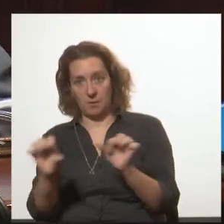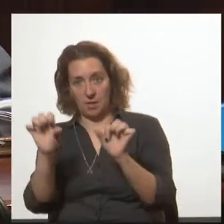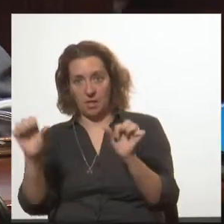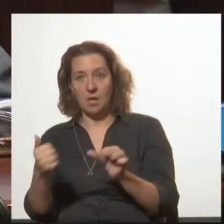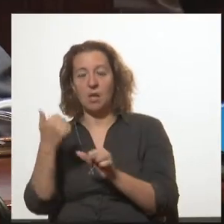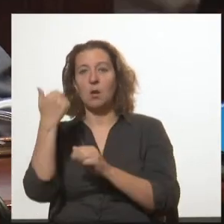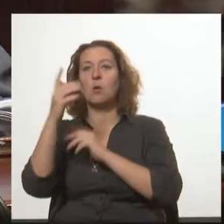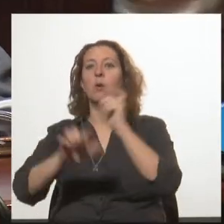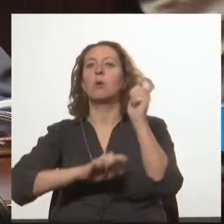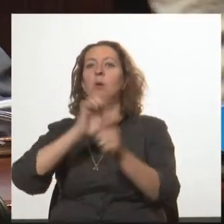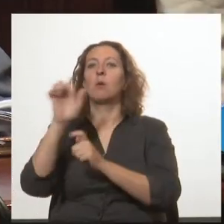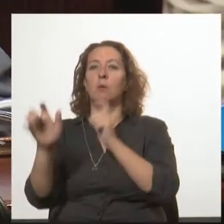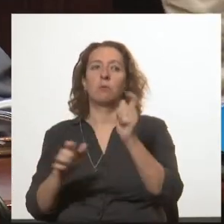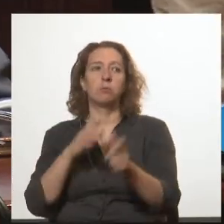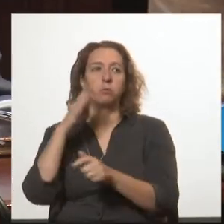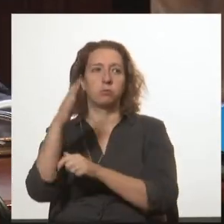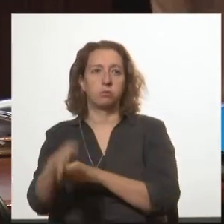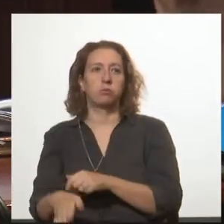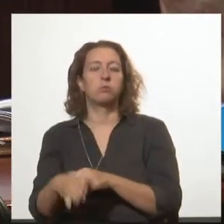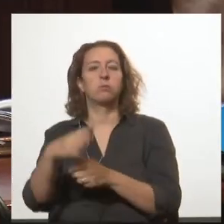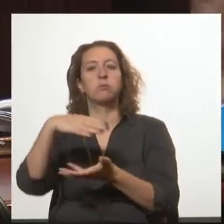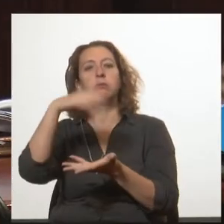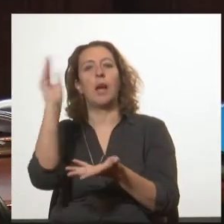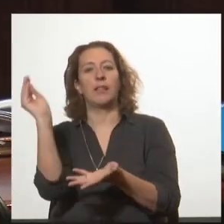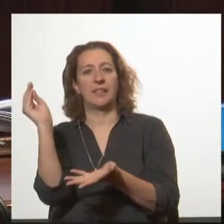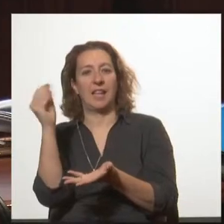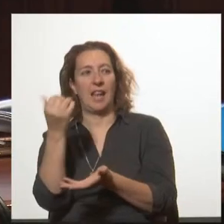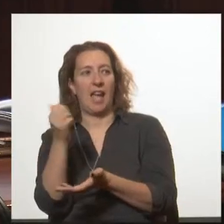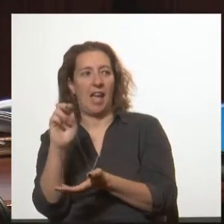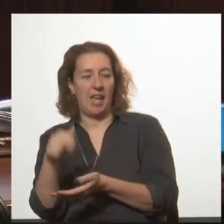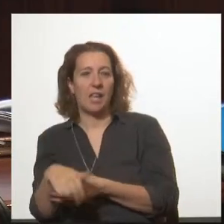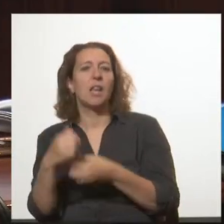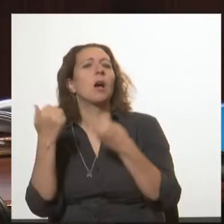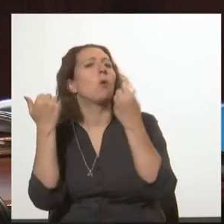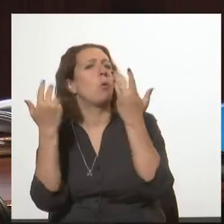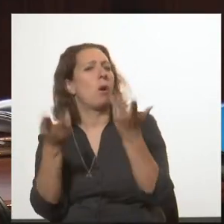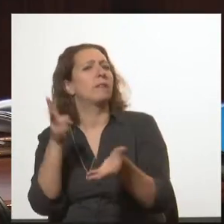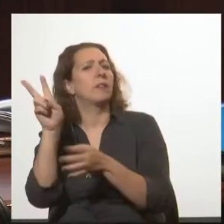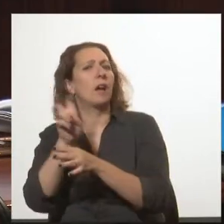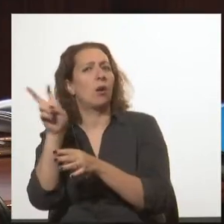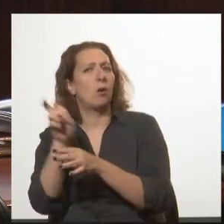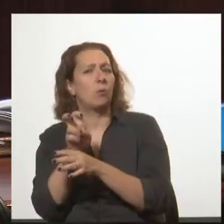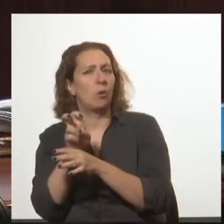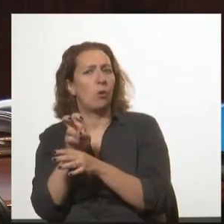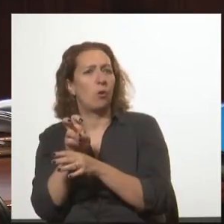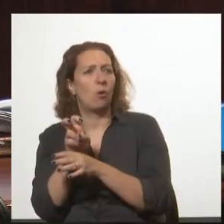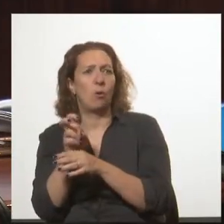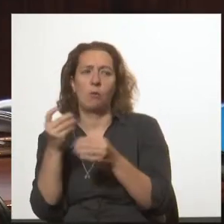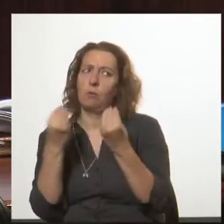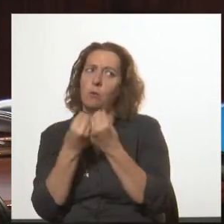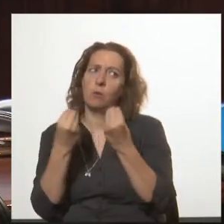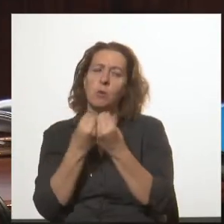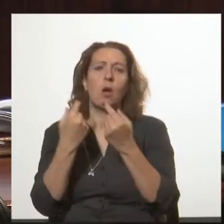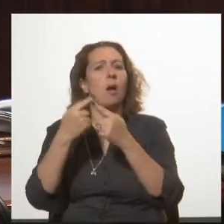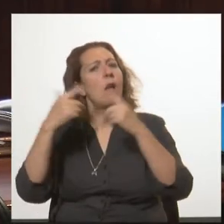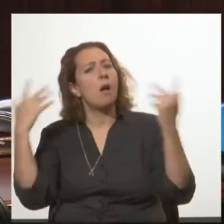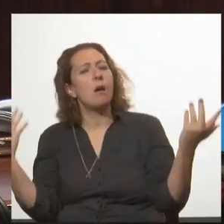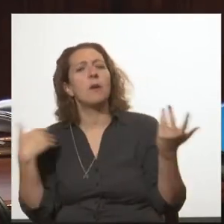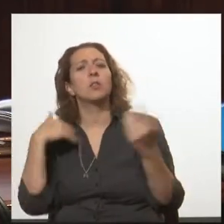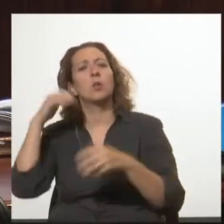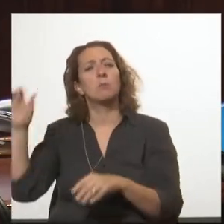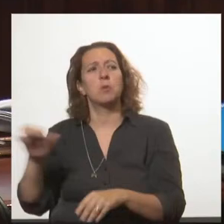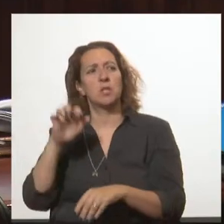por ante la arena y en cuántas de esas actividades se cobró entrada porque recordamos muchas que son eventos empresariales donde se